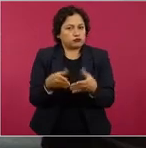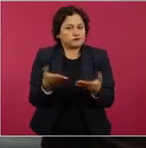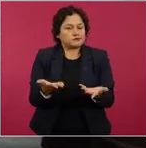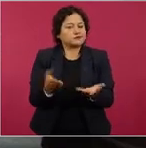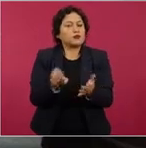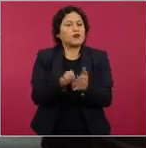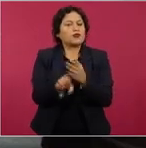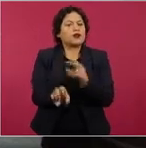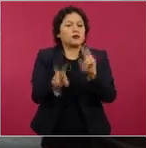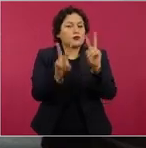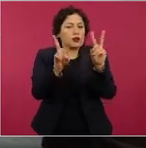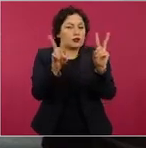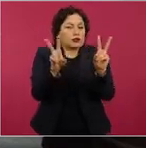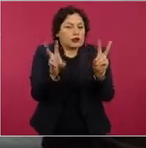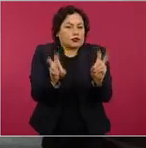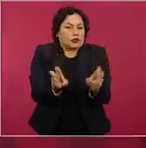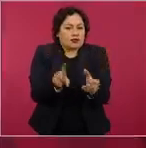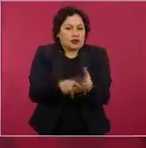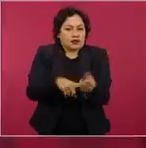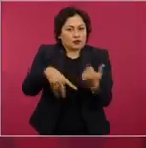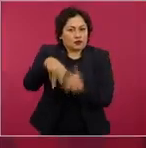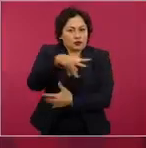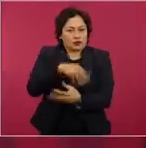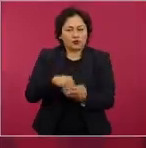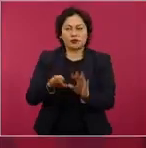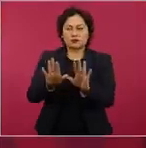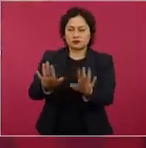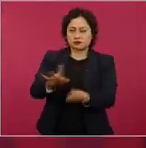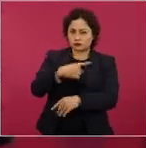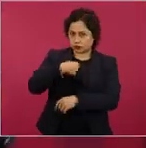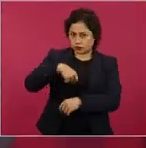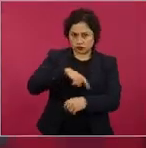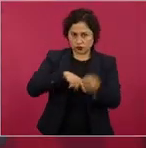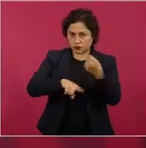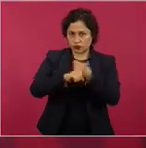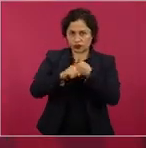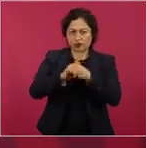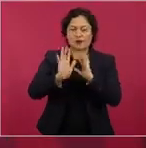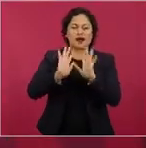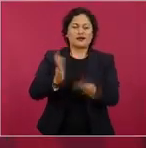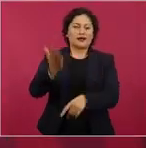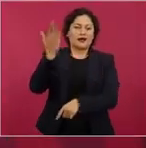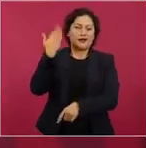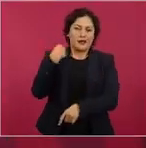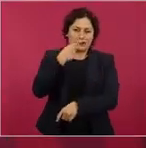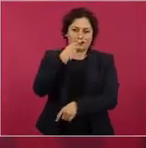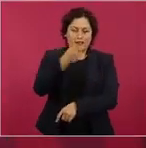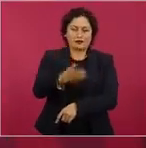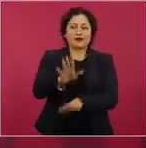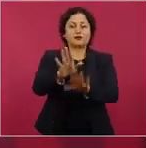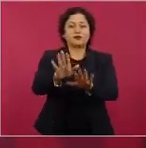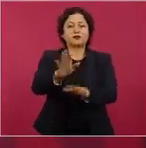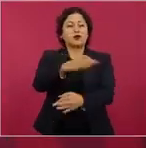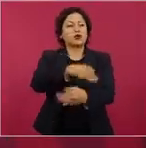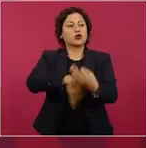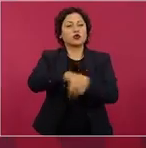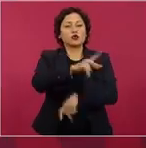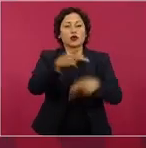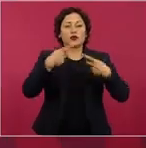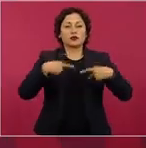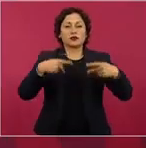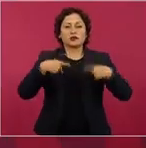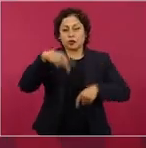áreas? No tenemos problema, ya lo expliqué. ¿Cómo está blindado? Sí, decirle al pueblo de México